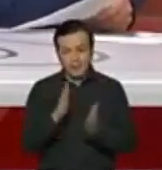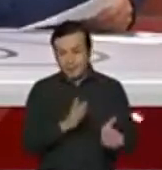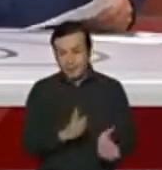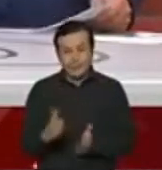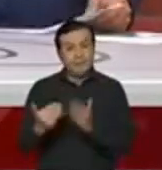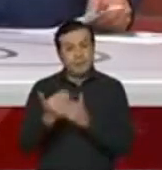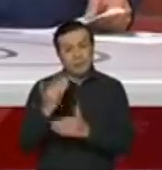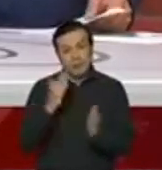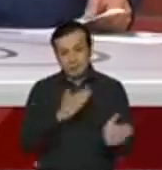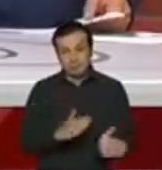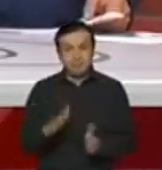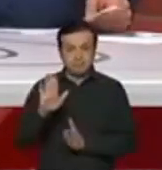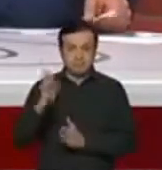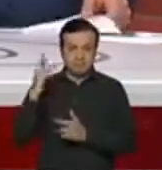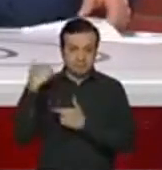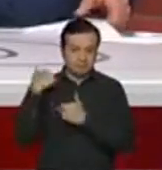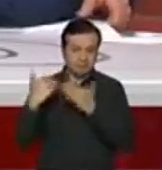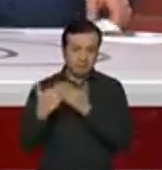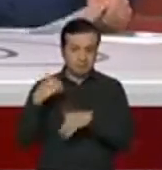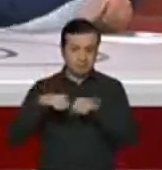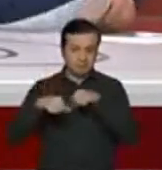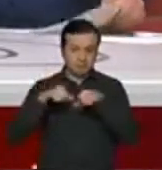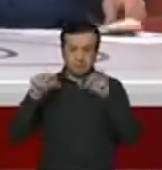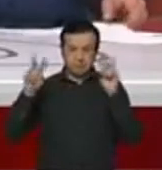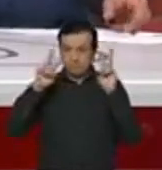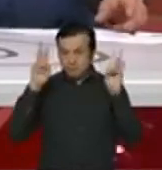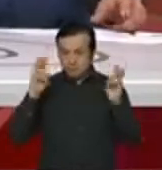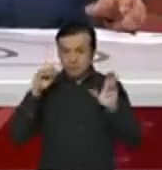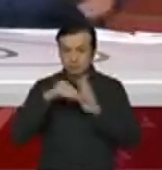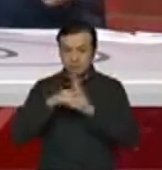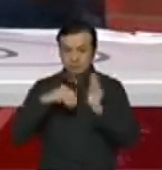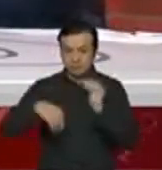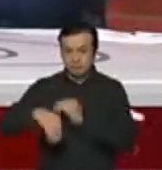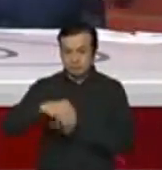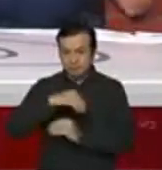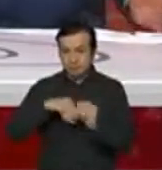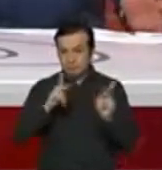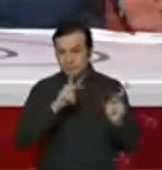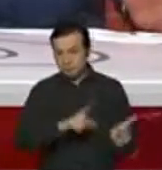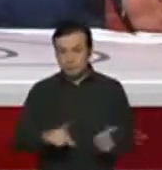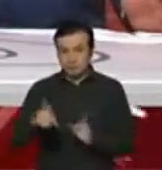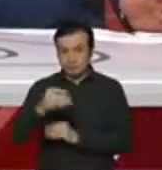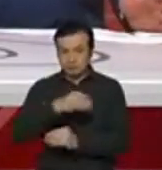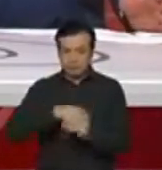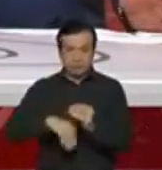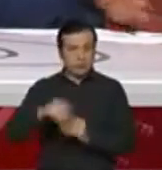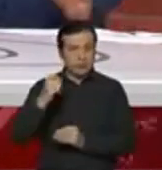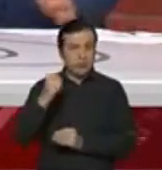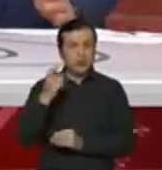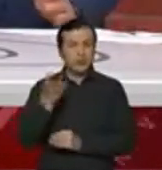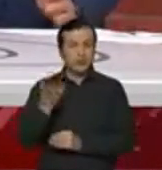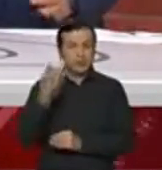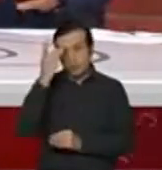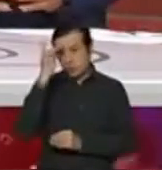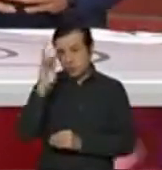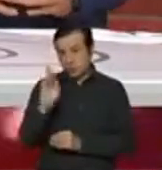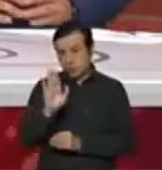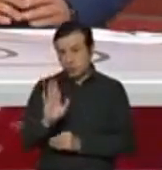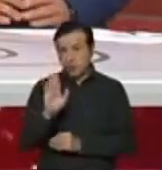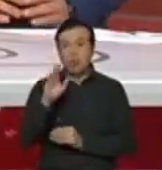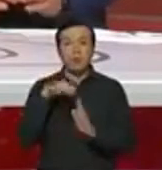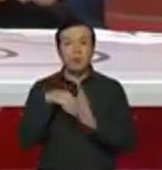nueva administración que usted ha asumido en cuanto al tema de la banca de inversión, de los planes de inversión? Entendemos que actualmente el BIES